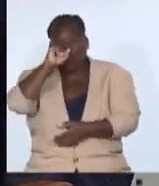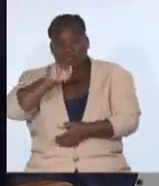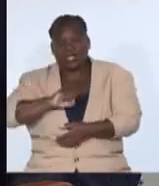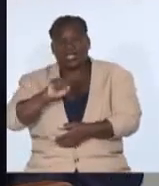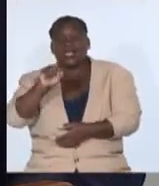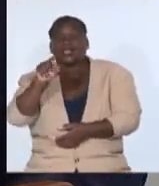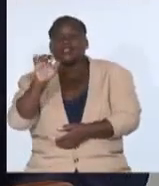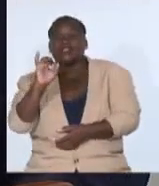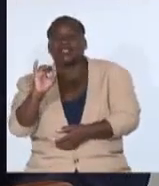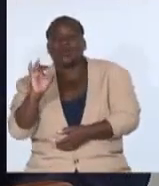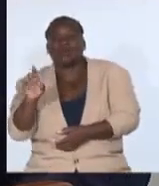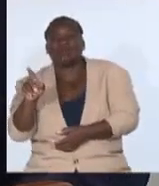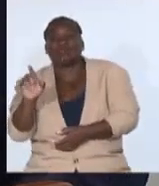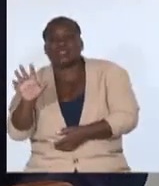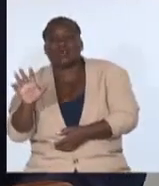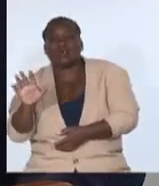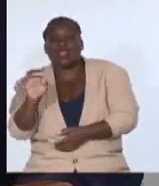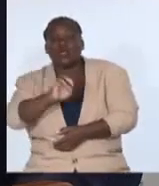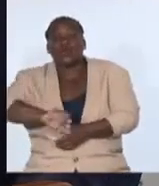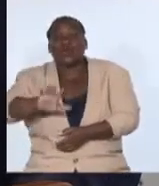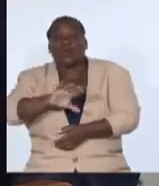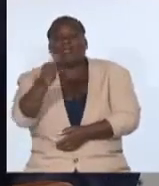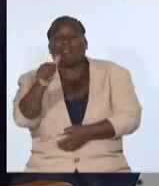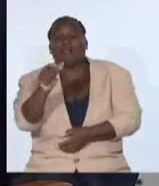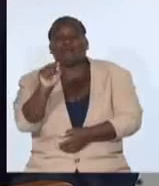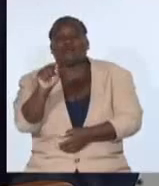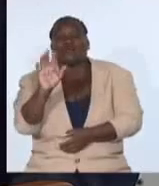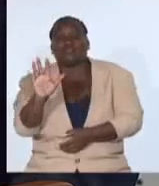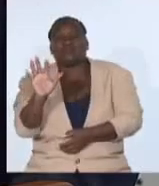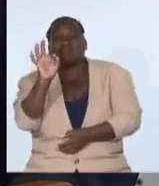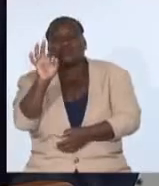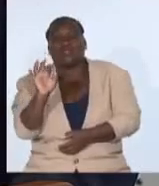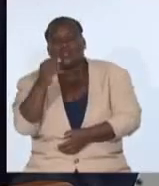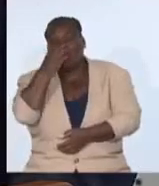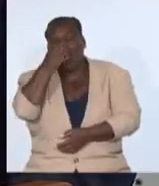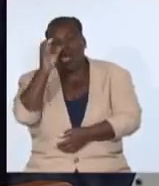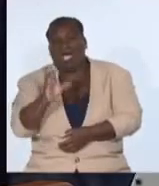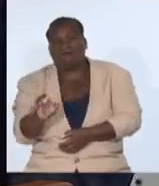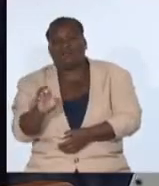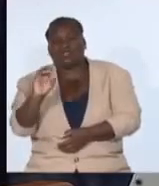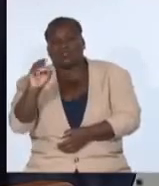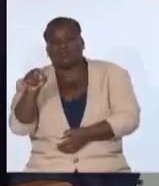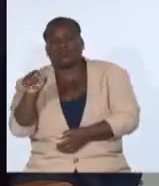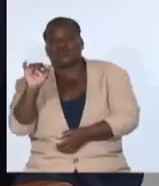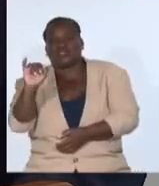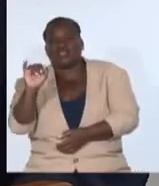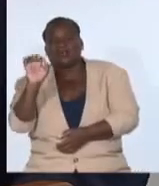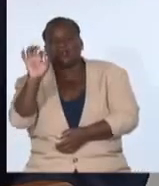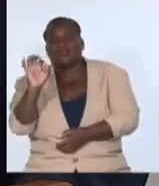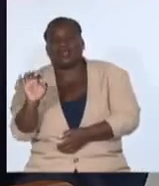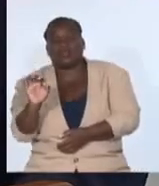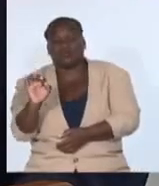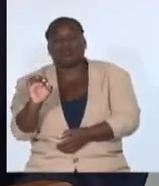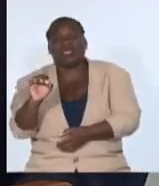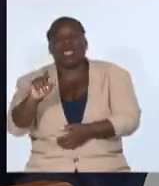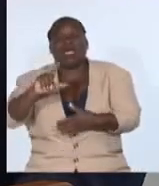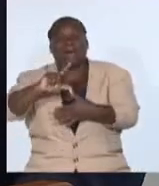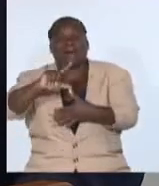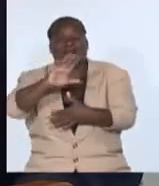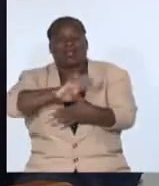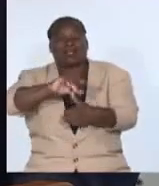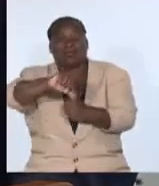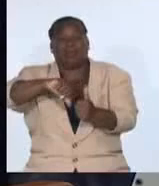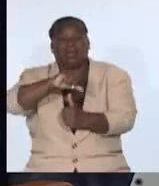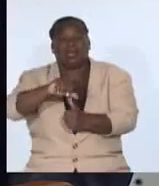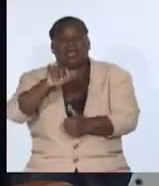mientras que Europa el 10,5% África el cero coma seis por ciento América Latina y el Caribe el uno coma